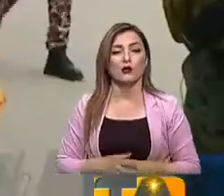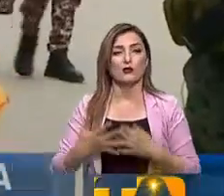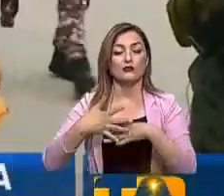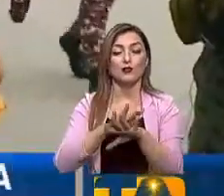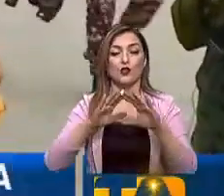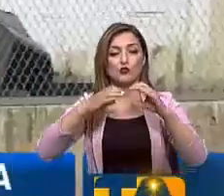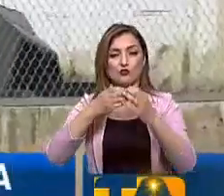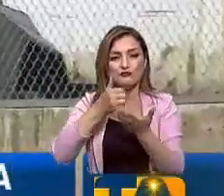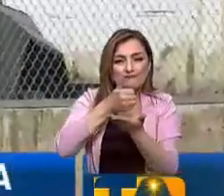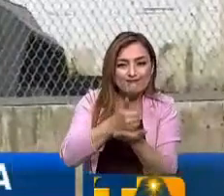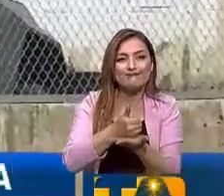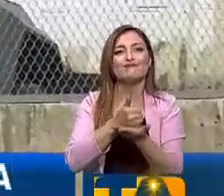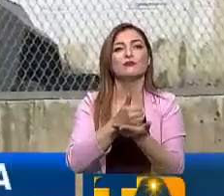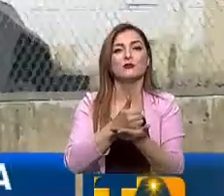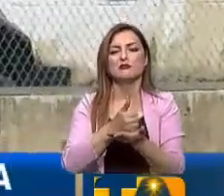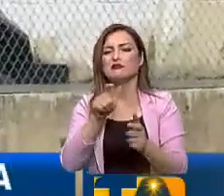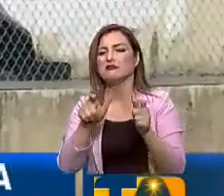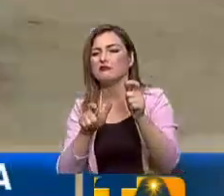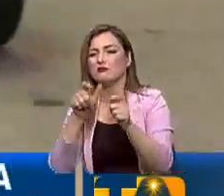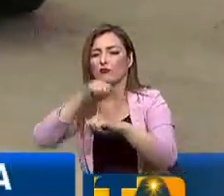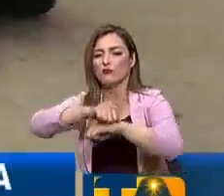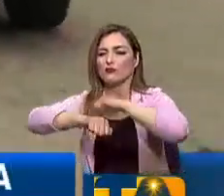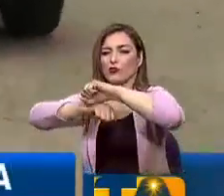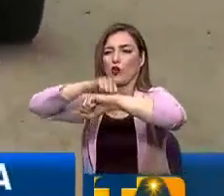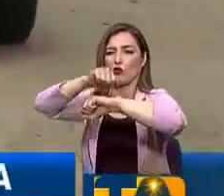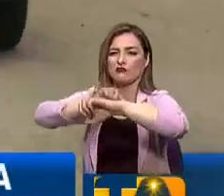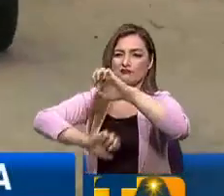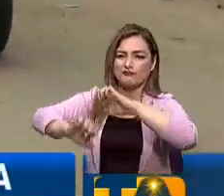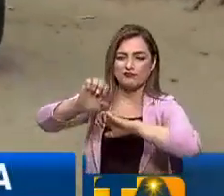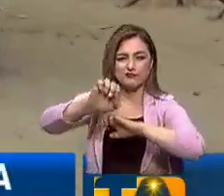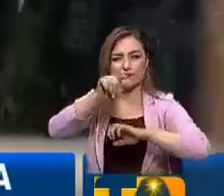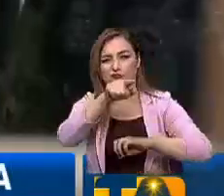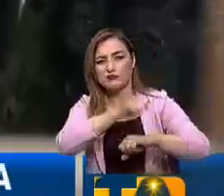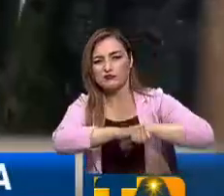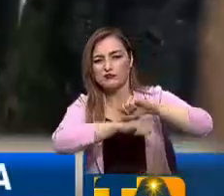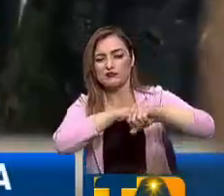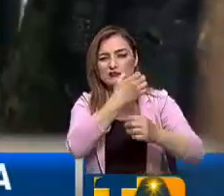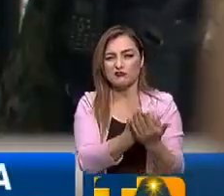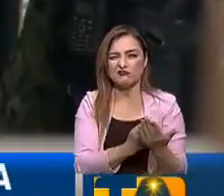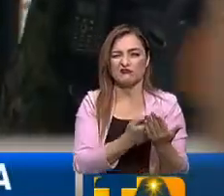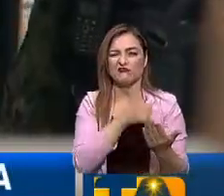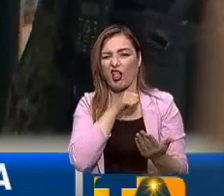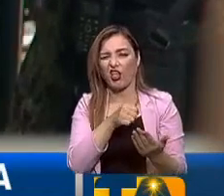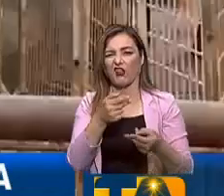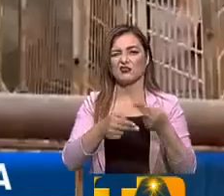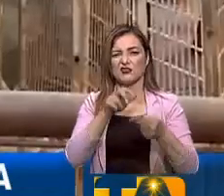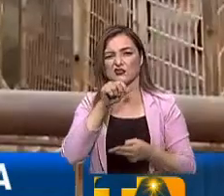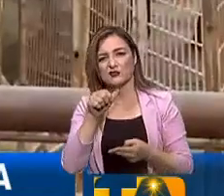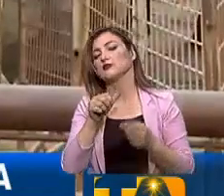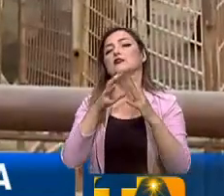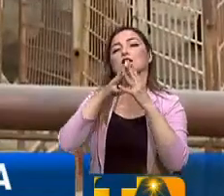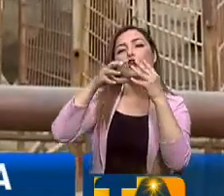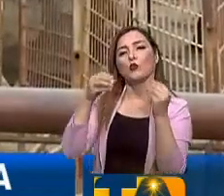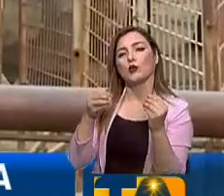comisión ayudarán a identificar actores criminales y su estructura, identificar y reconocer economías criminales y comprender desde la sociología